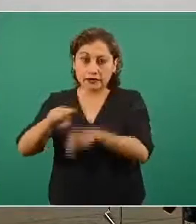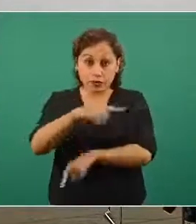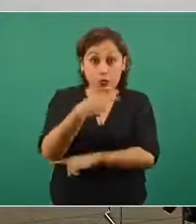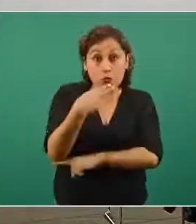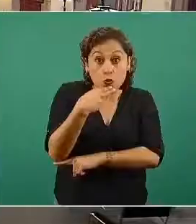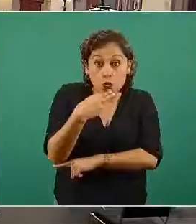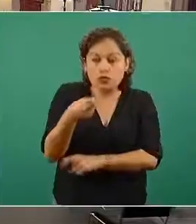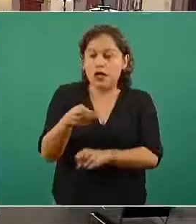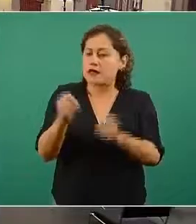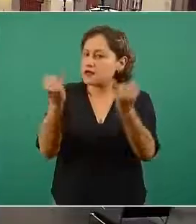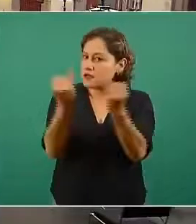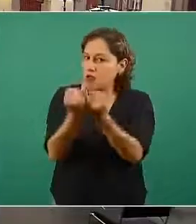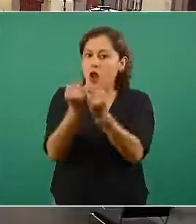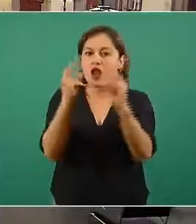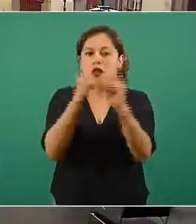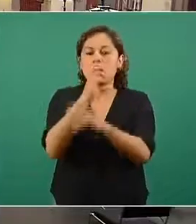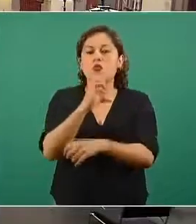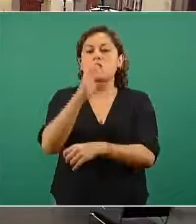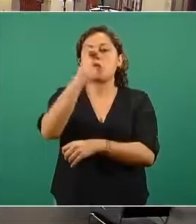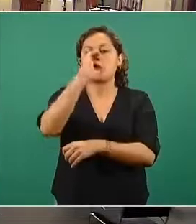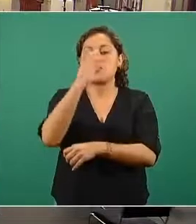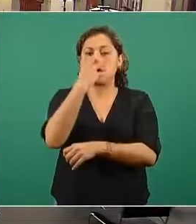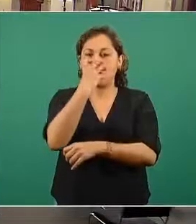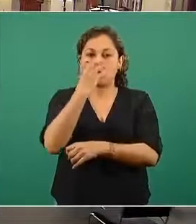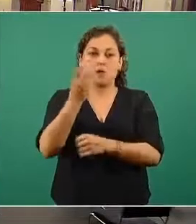Por favor, adelante.